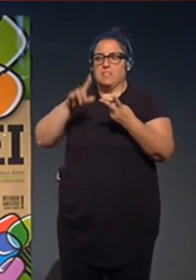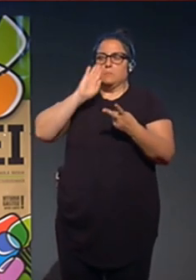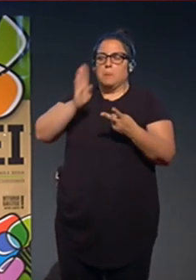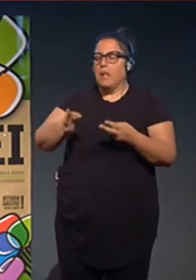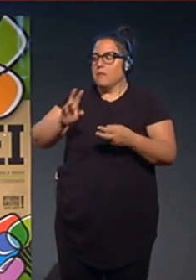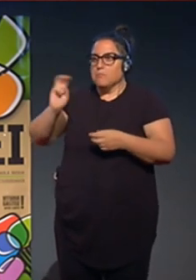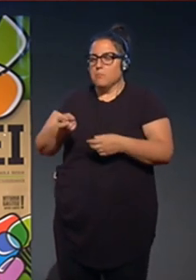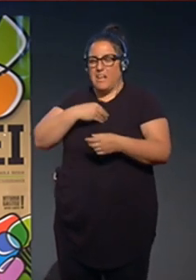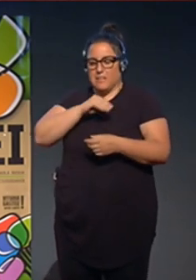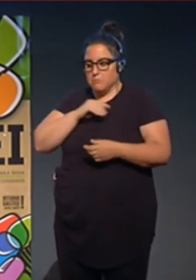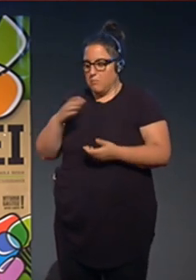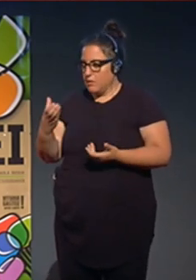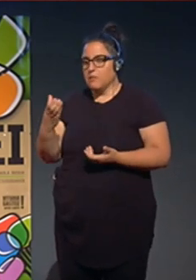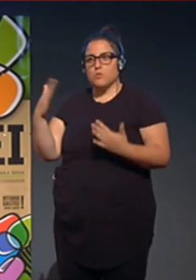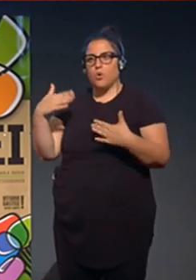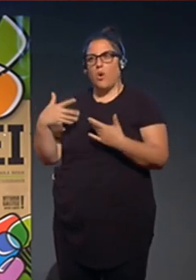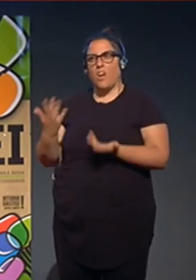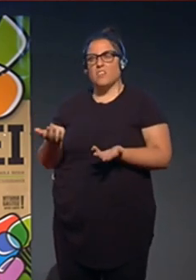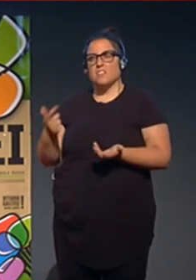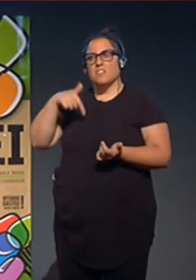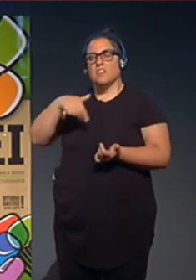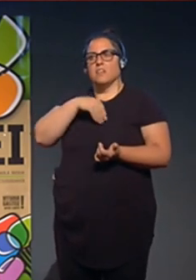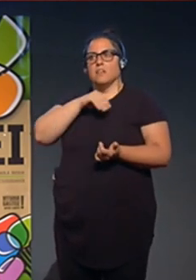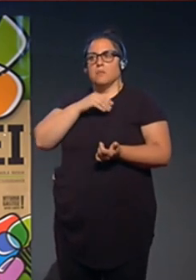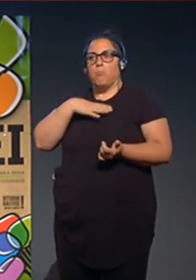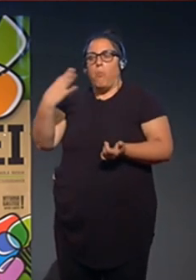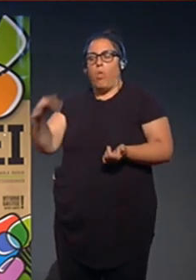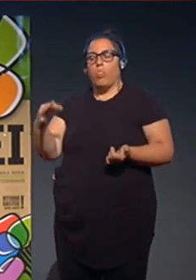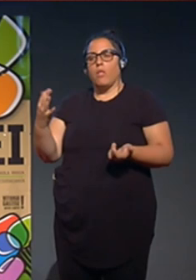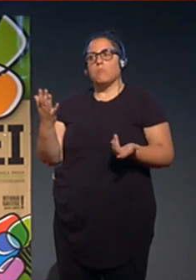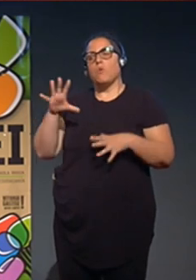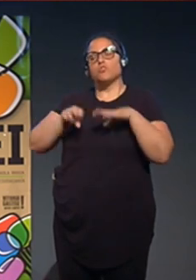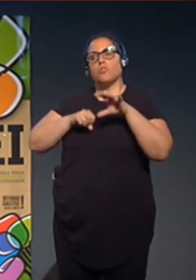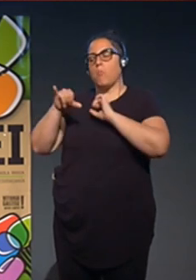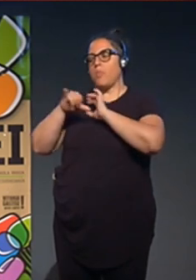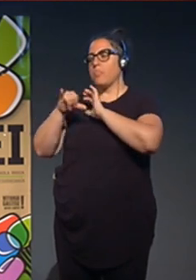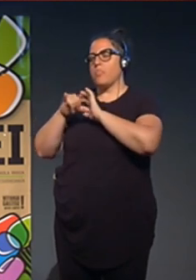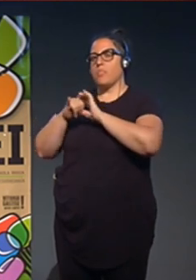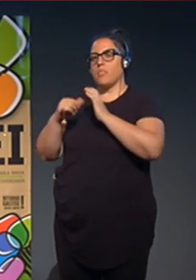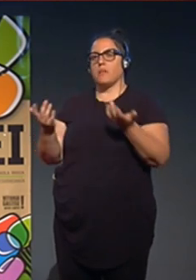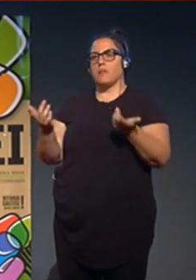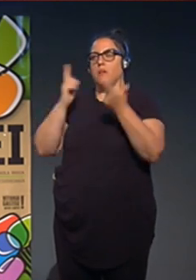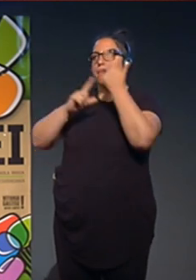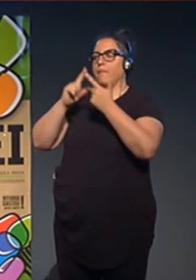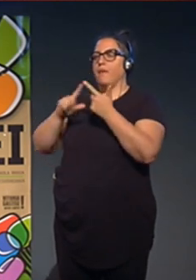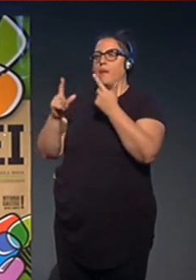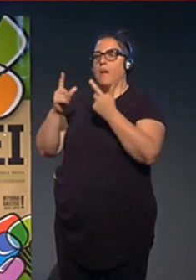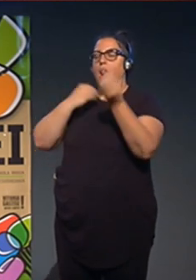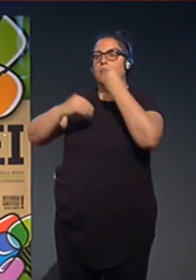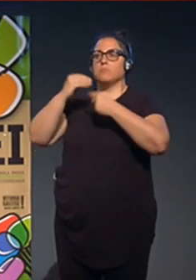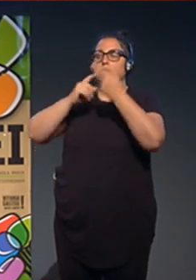españolas es absurdo cuando realmente podemos comprar alimentos de cercanía y no al no viajar tanto los